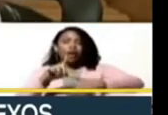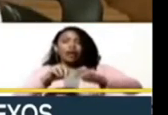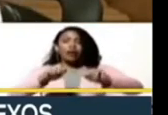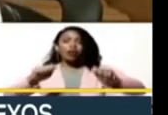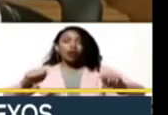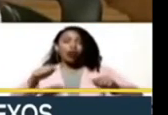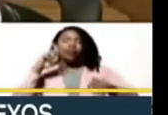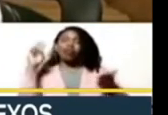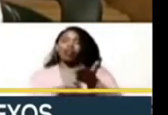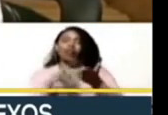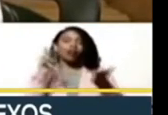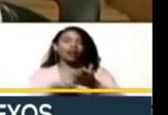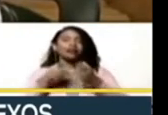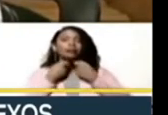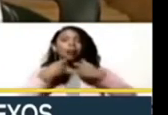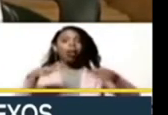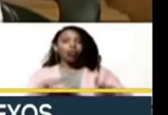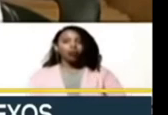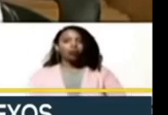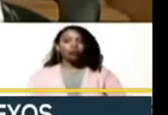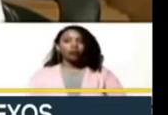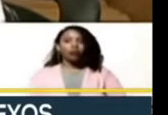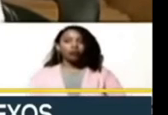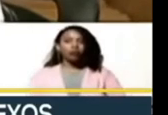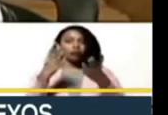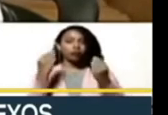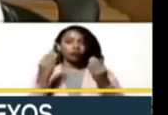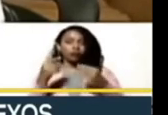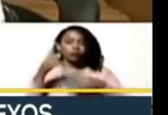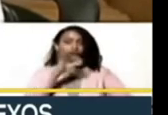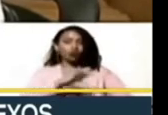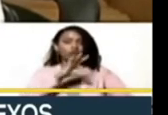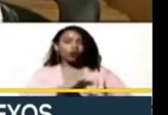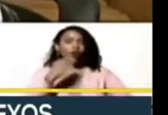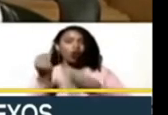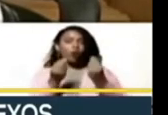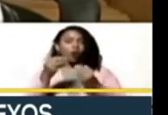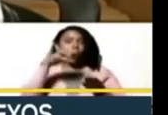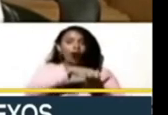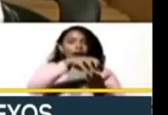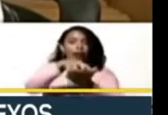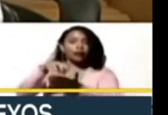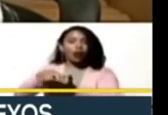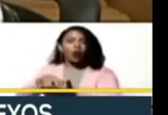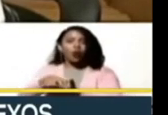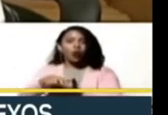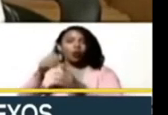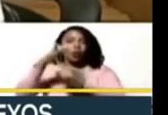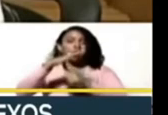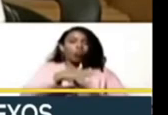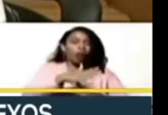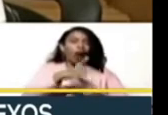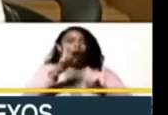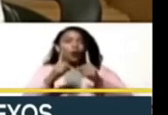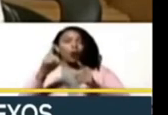que Venezuela y Colombia tienen un destino común y los gobiernos están obligados, en la diversidad de las visiones, a trabajar por